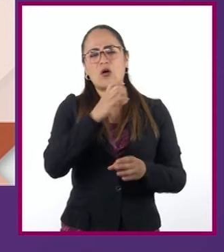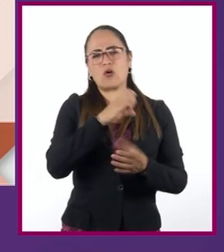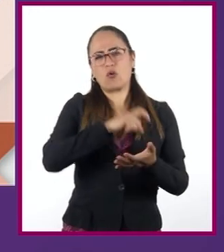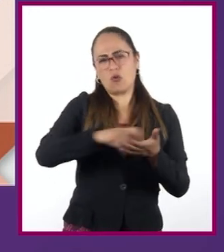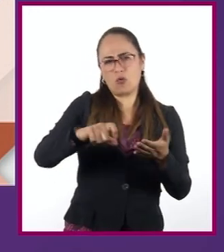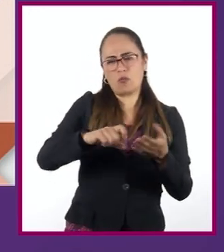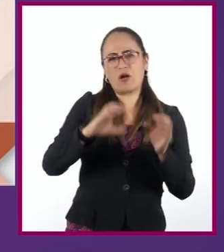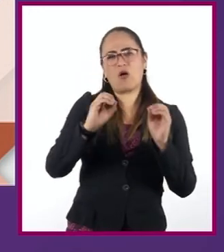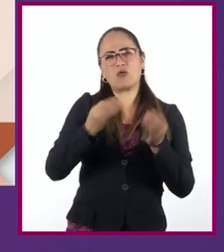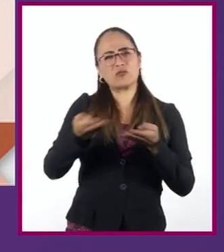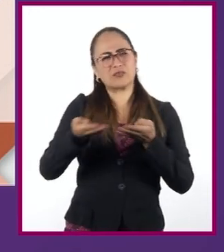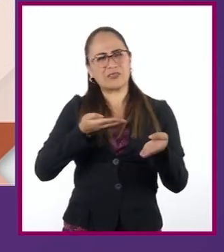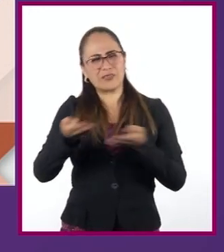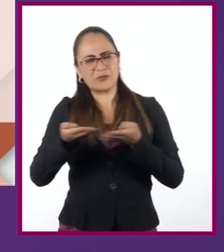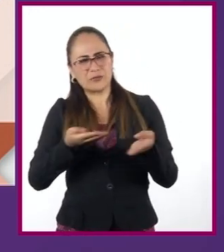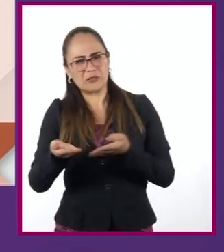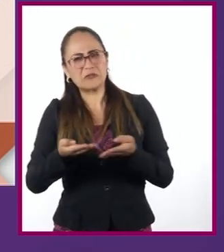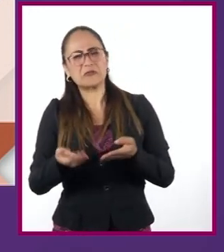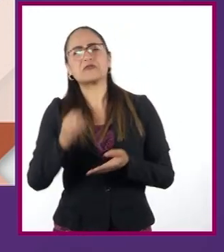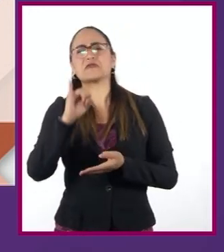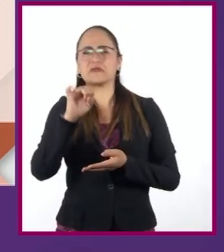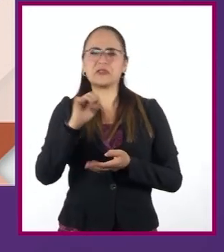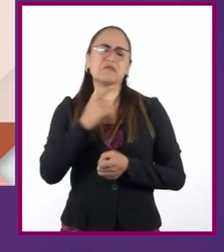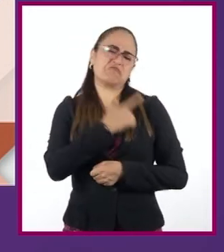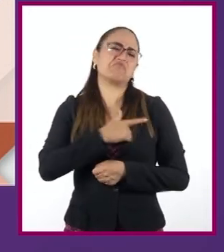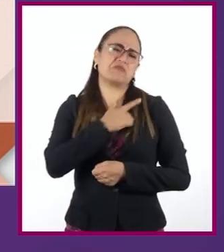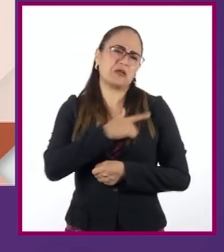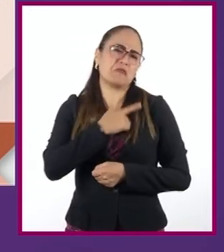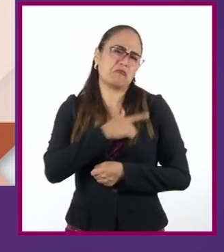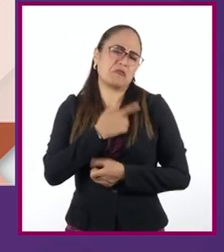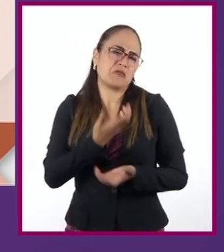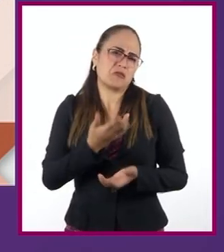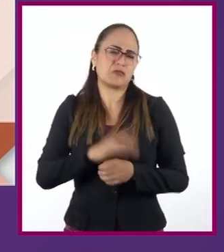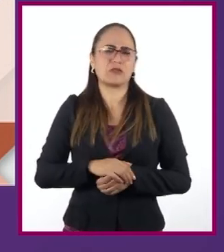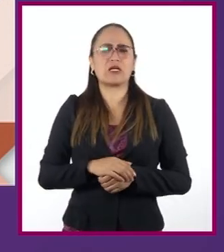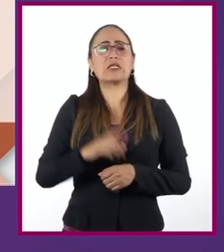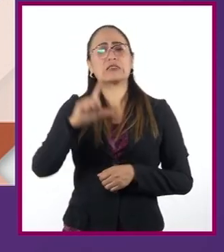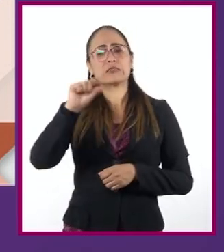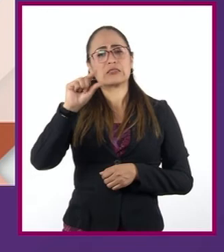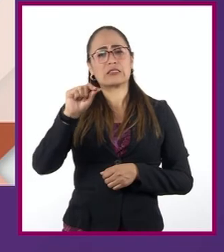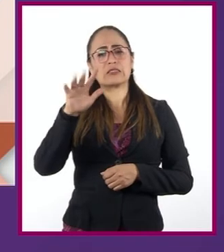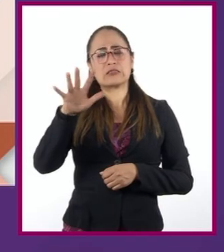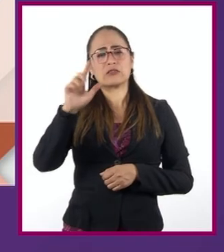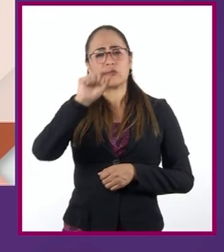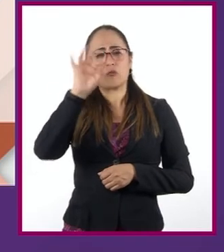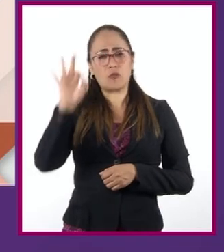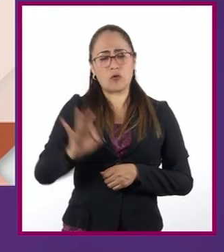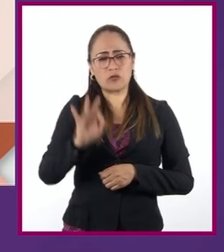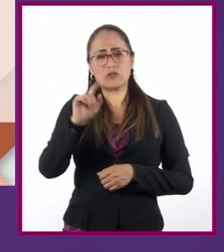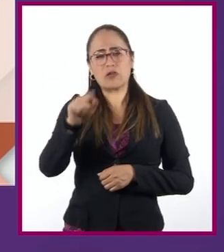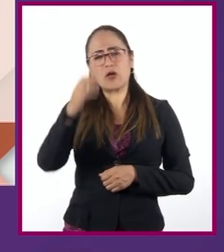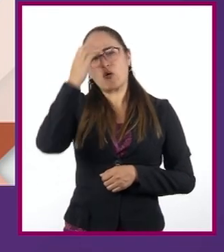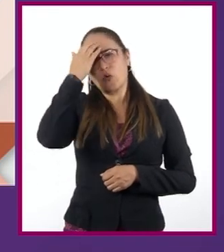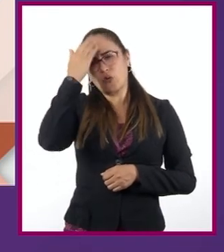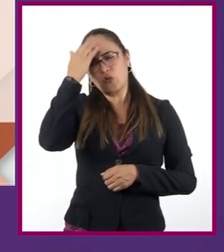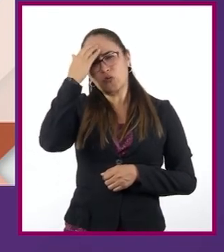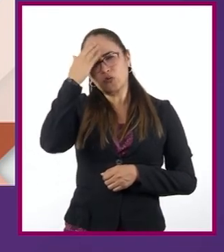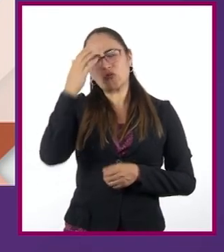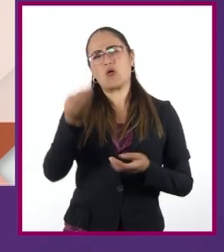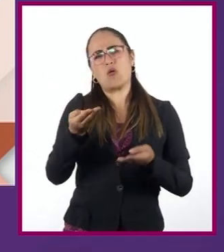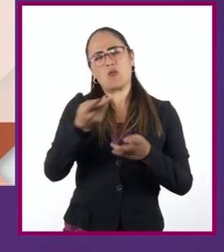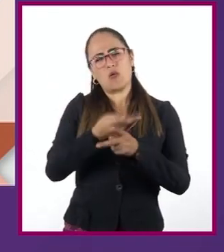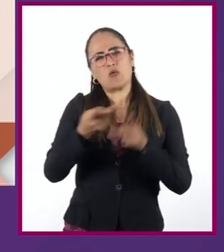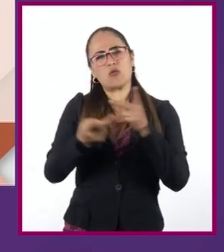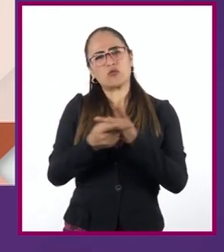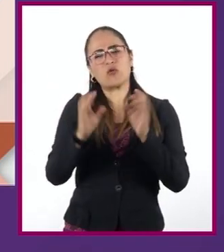o servicios de entretenimiento porque les gustan. Más del 75% conoció esos productos o servicios